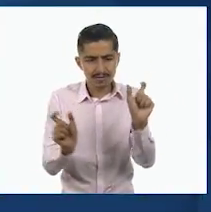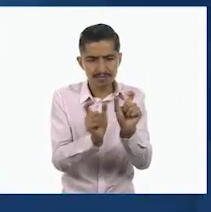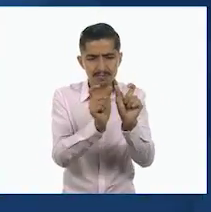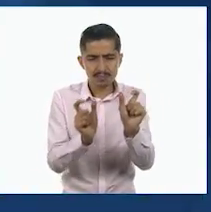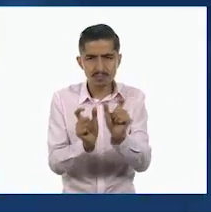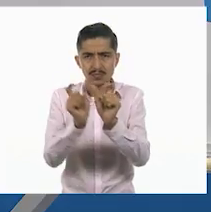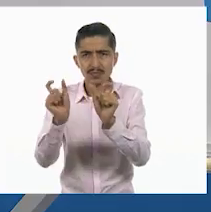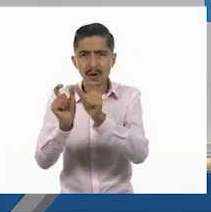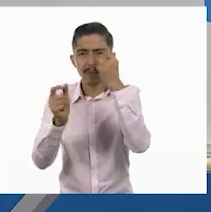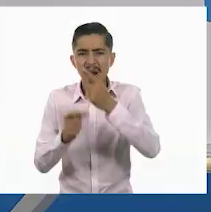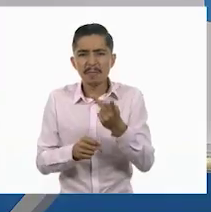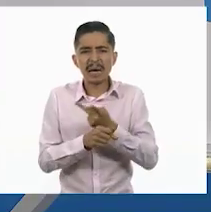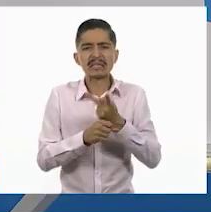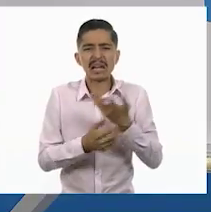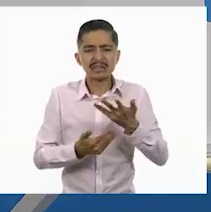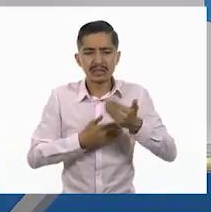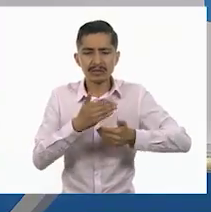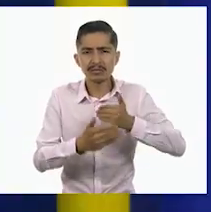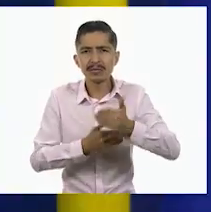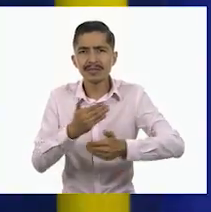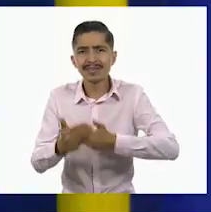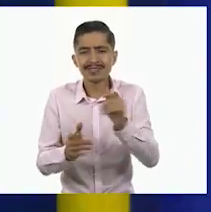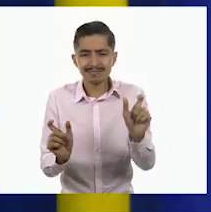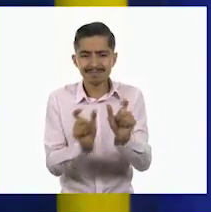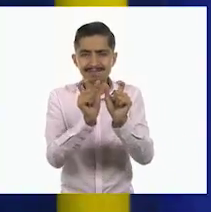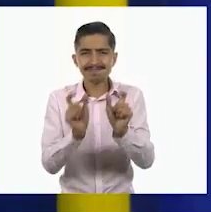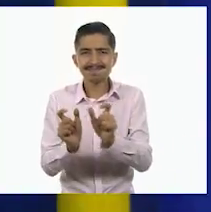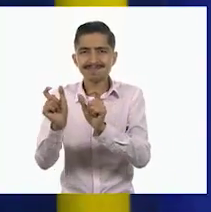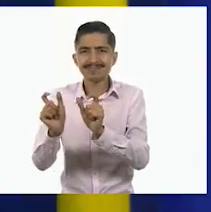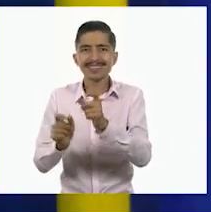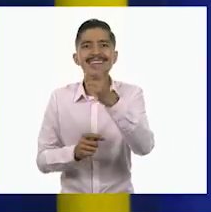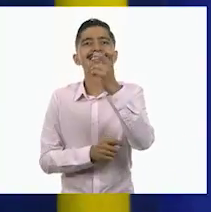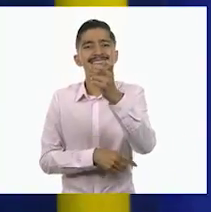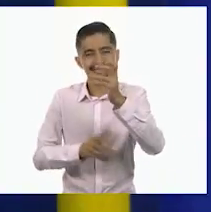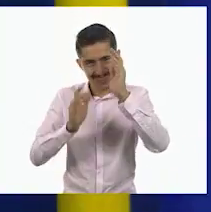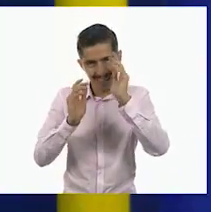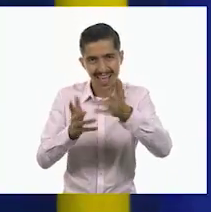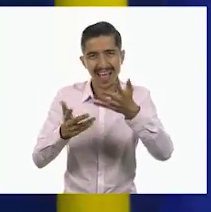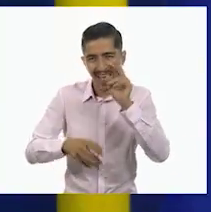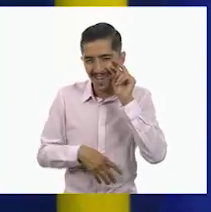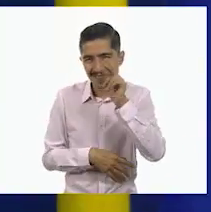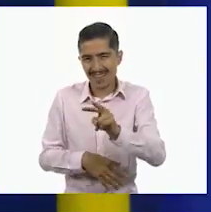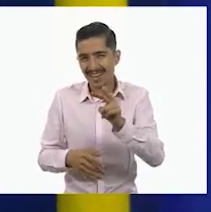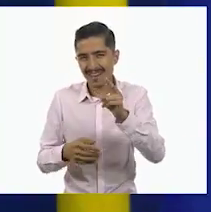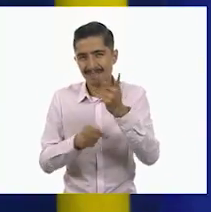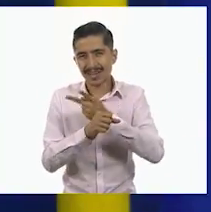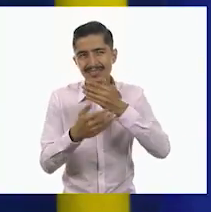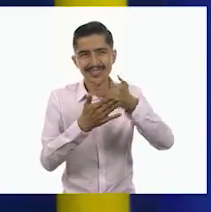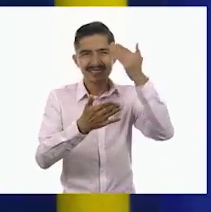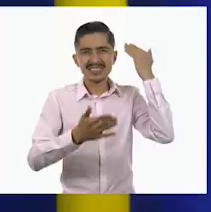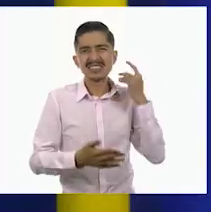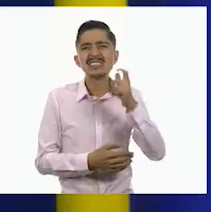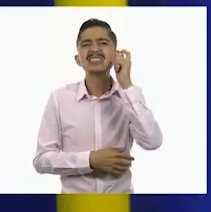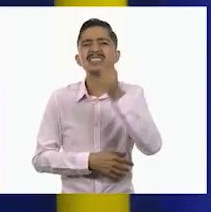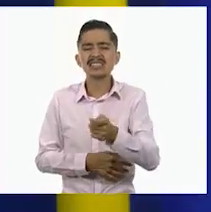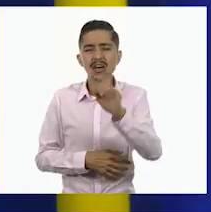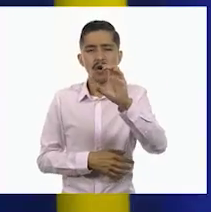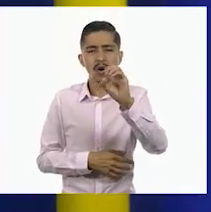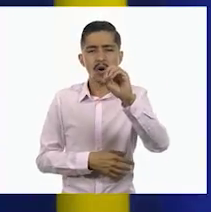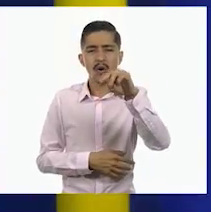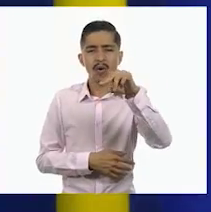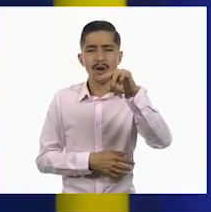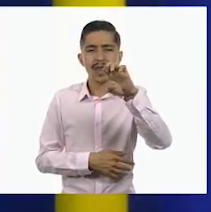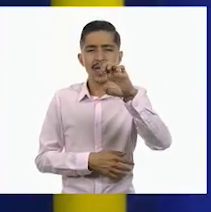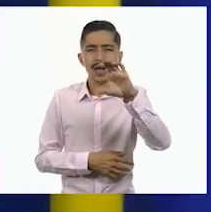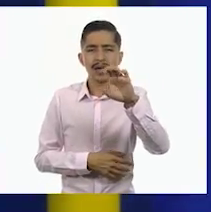sucesión de hechos. Eso lo empezamos a ver en la sesión anterior y vimos que eran los